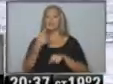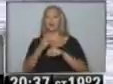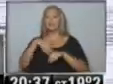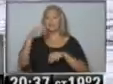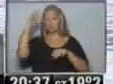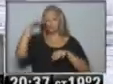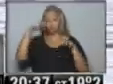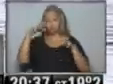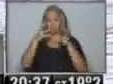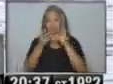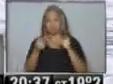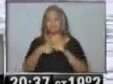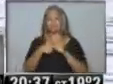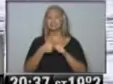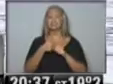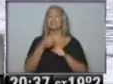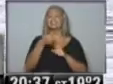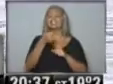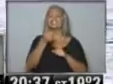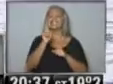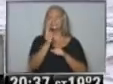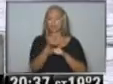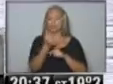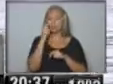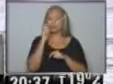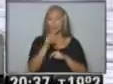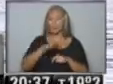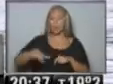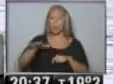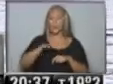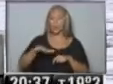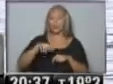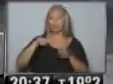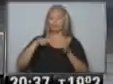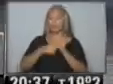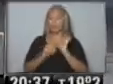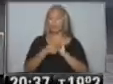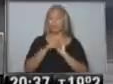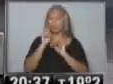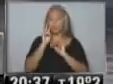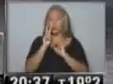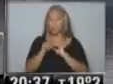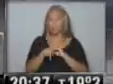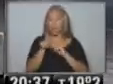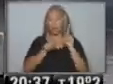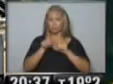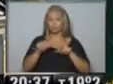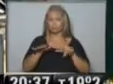dejó 6 muertos, el panorama que presentaban los barrios porteños más afectados tenía imágenes